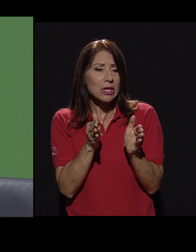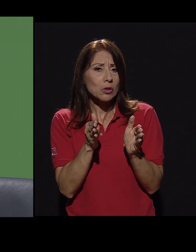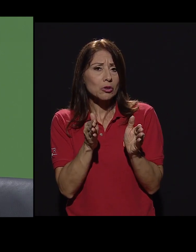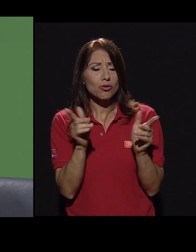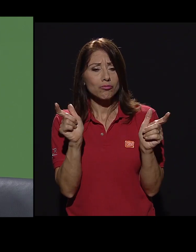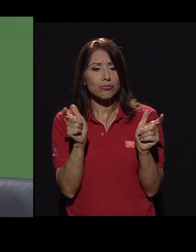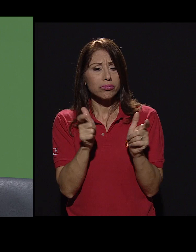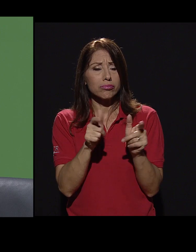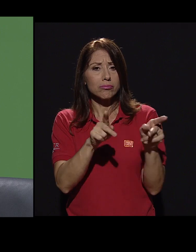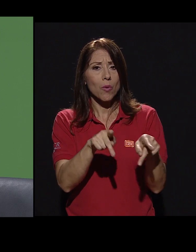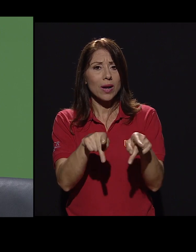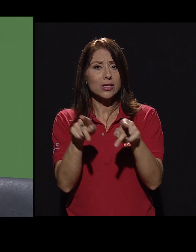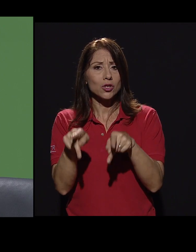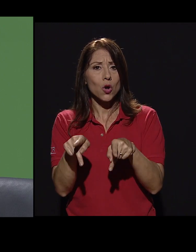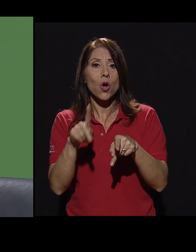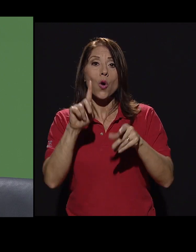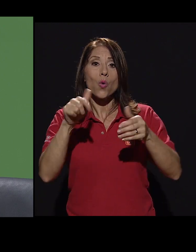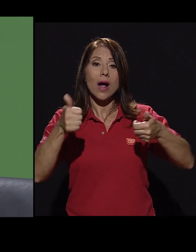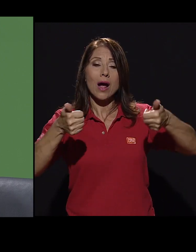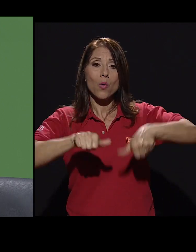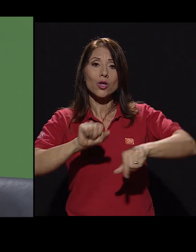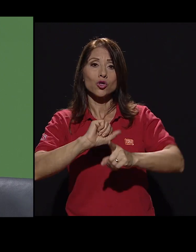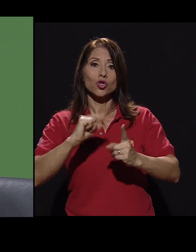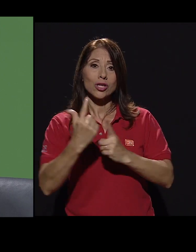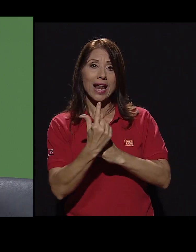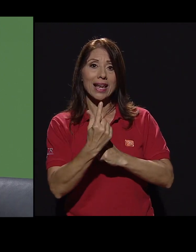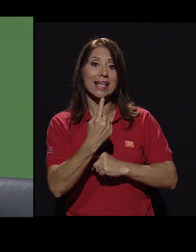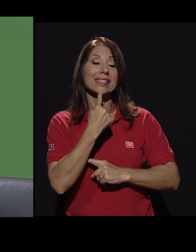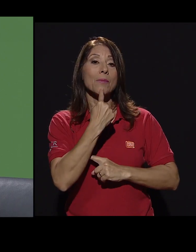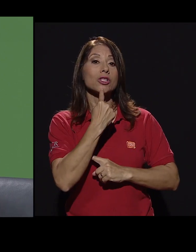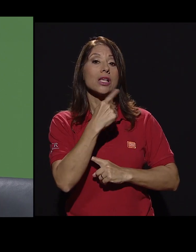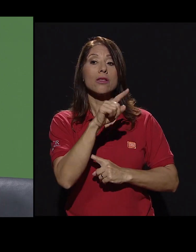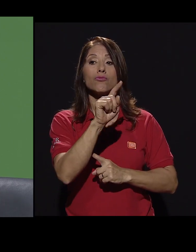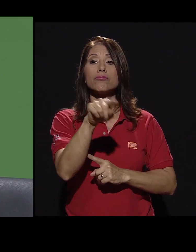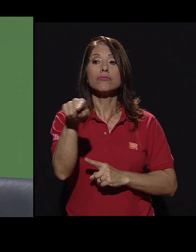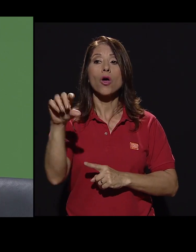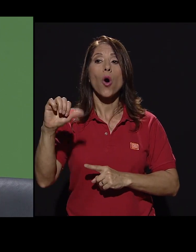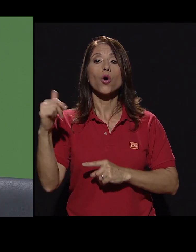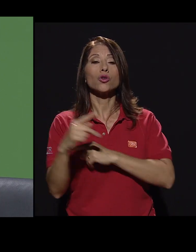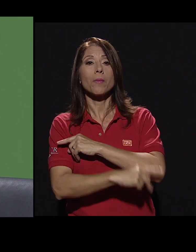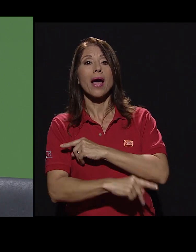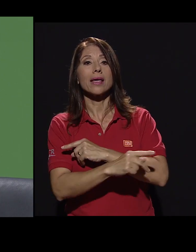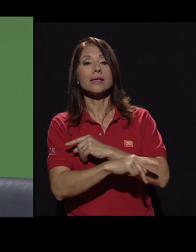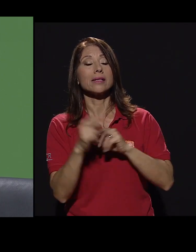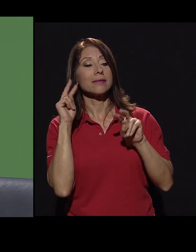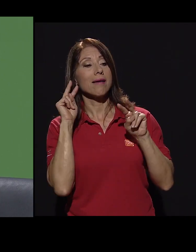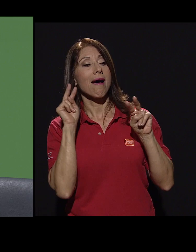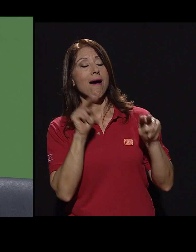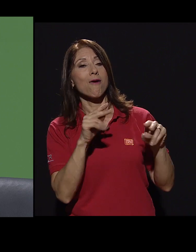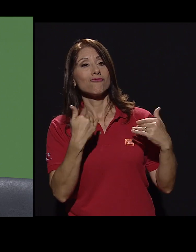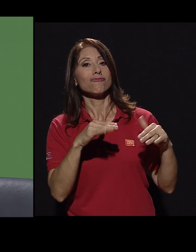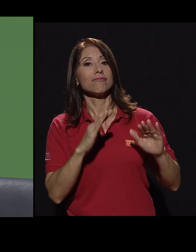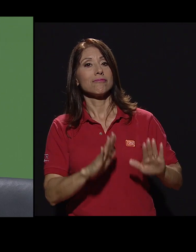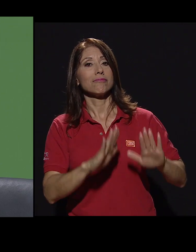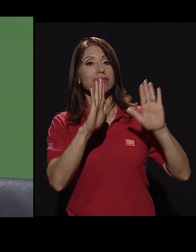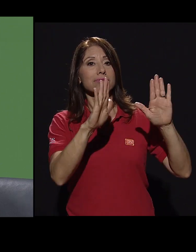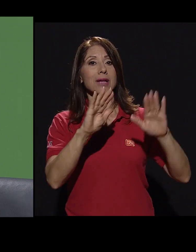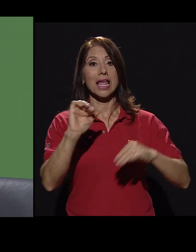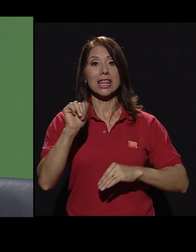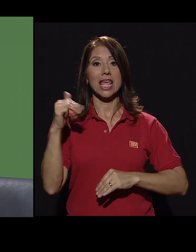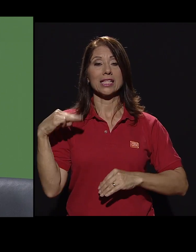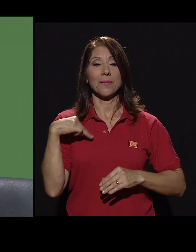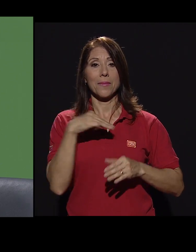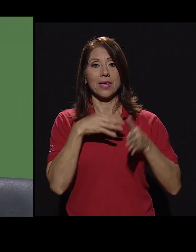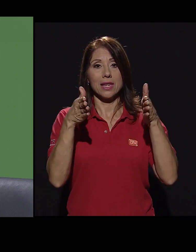En un acuerdo social Estamos diciendo Que ustedes Otros países Y que vean usted La maravilla De que 10